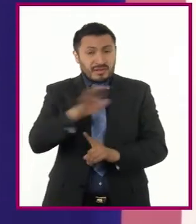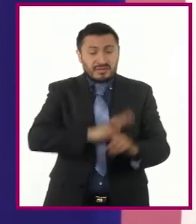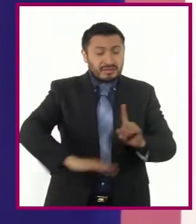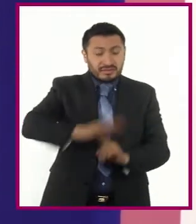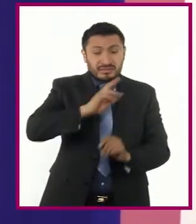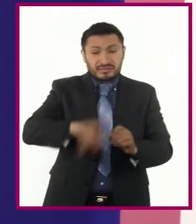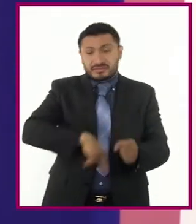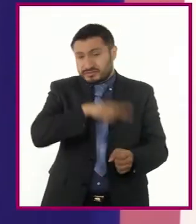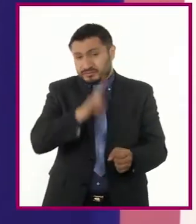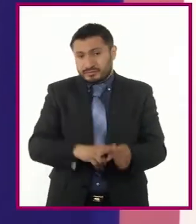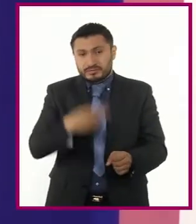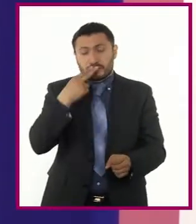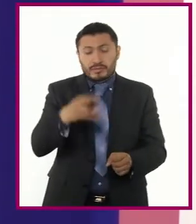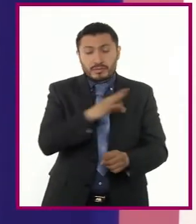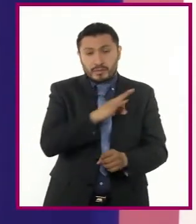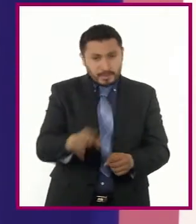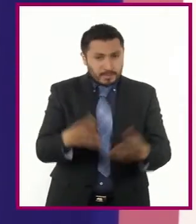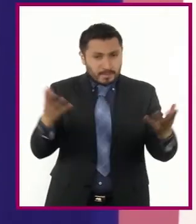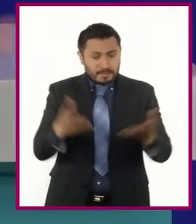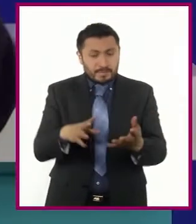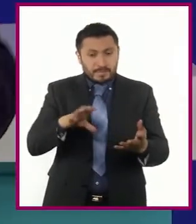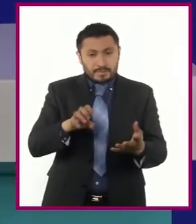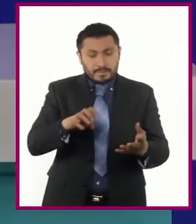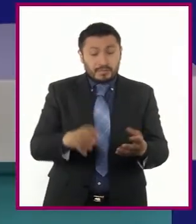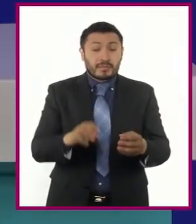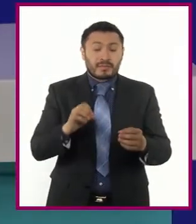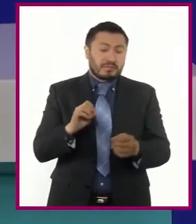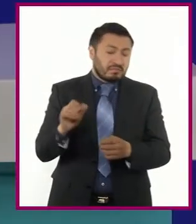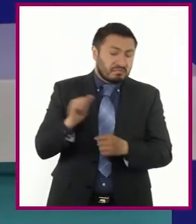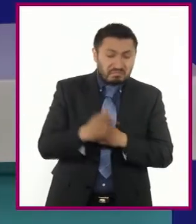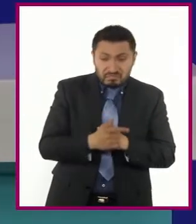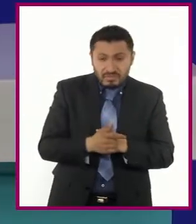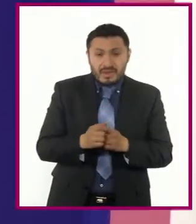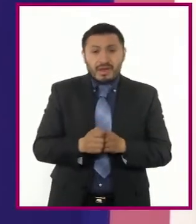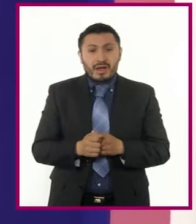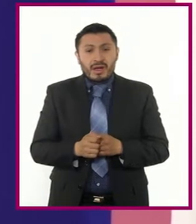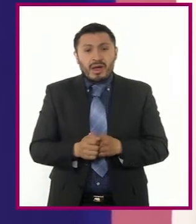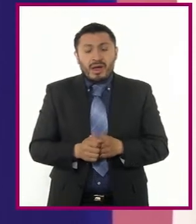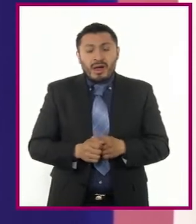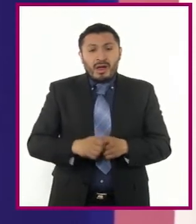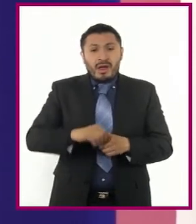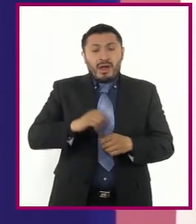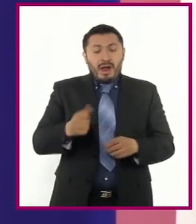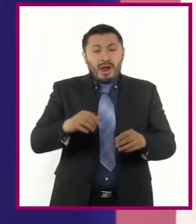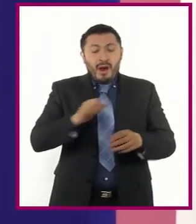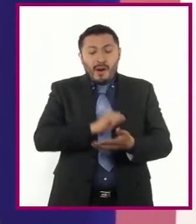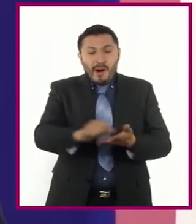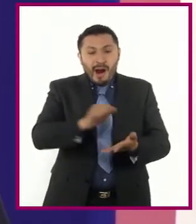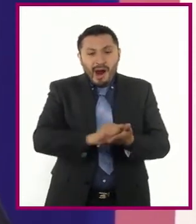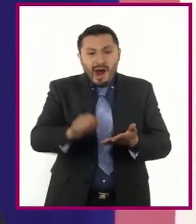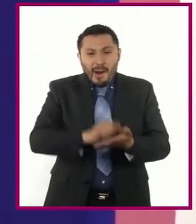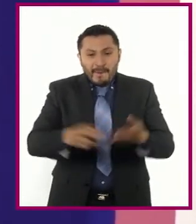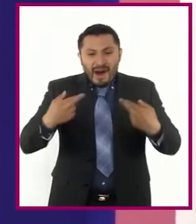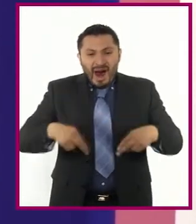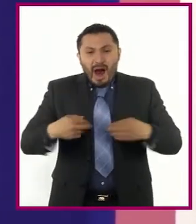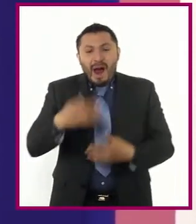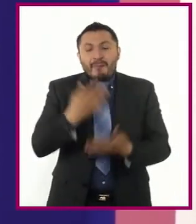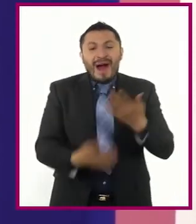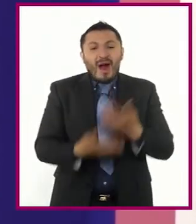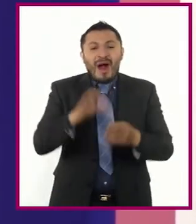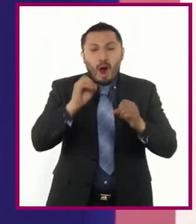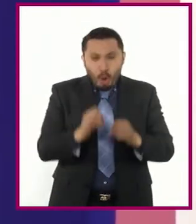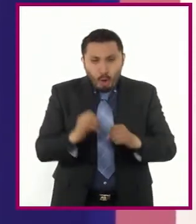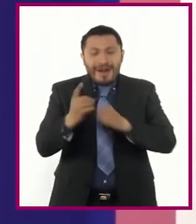Al usarla, pueden hacerlo con una esponja o un estropajo. Para la opción de lavado de ropa, ya sea manual o